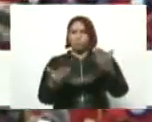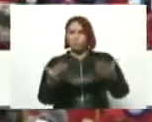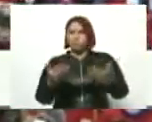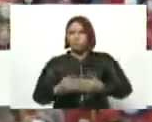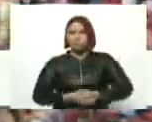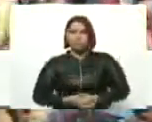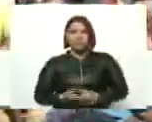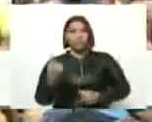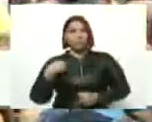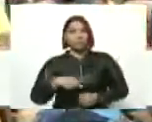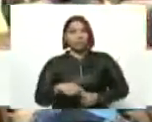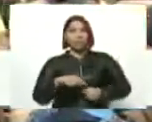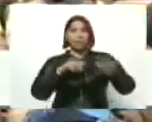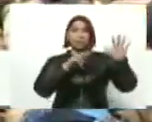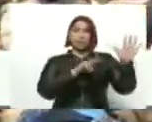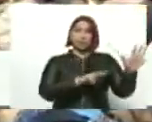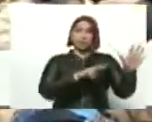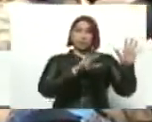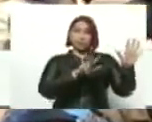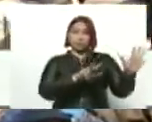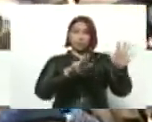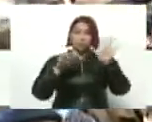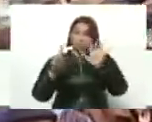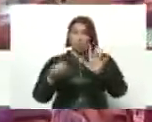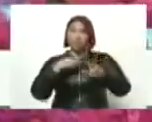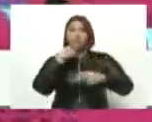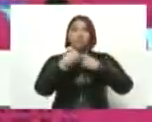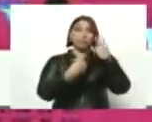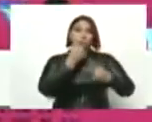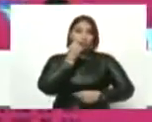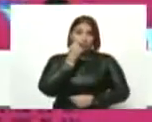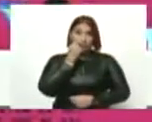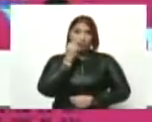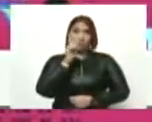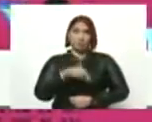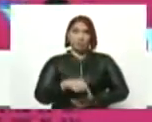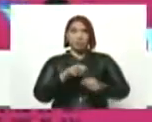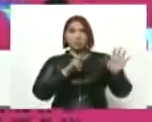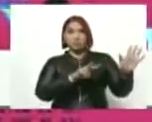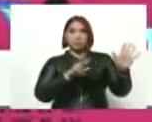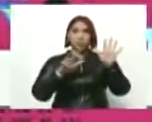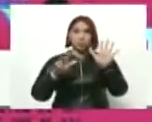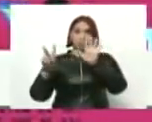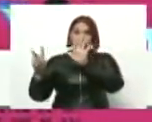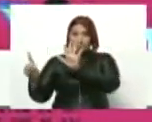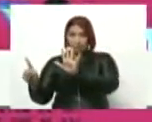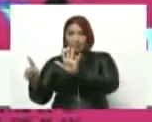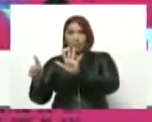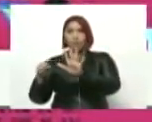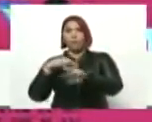¿eh? Y tenemos 786 delegadas y 786 delegados,